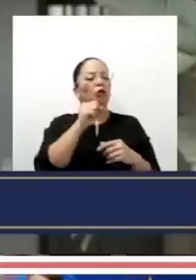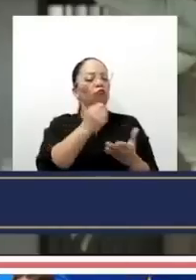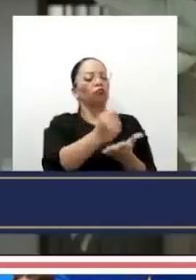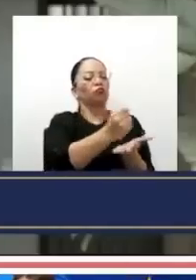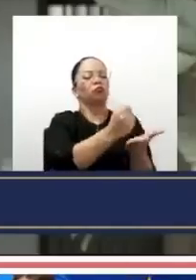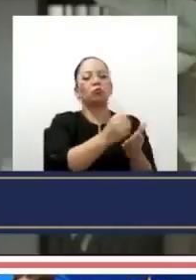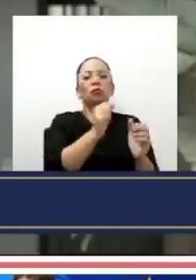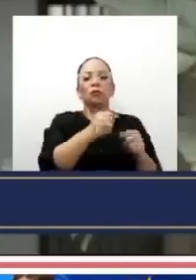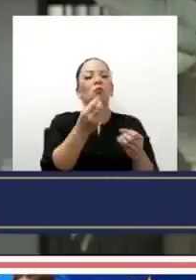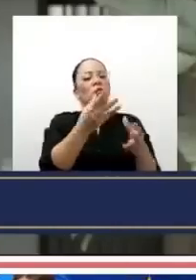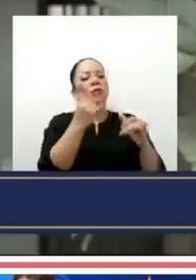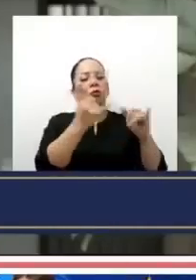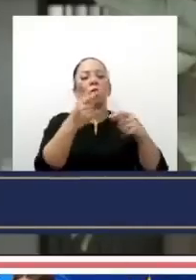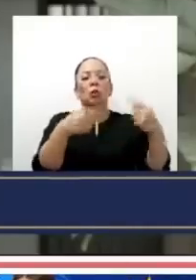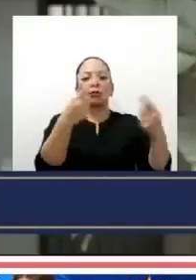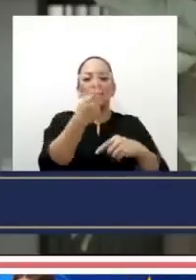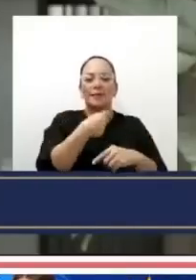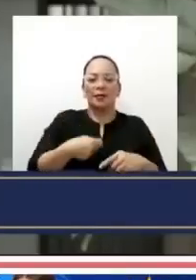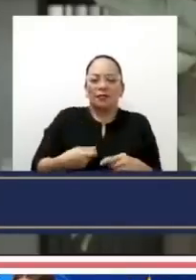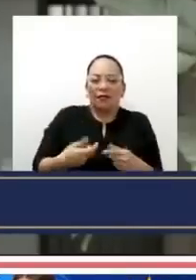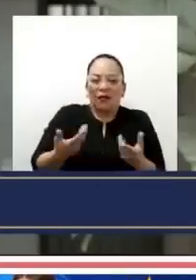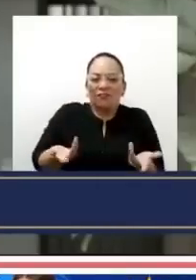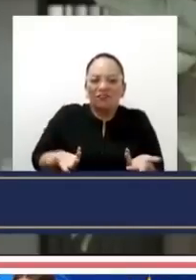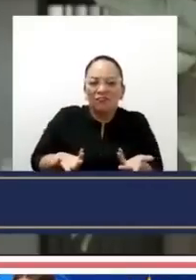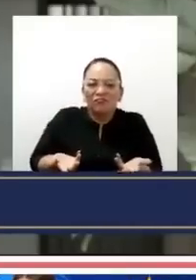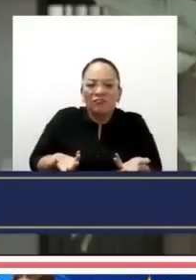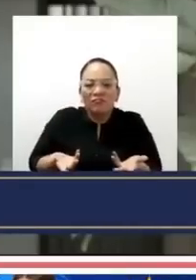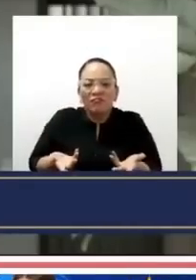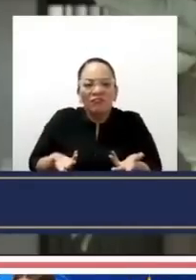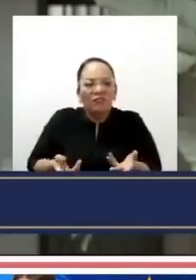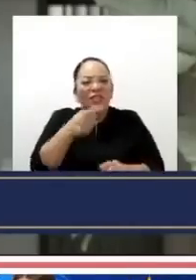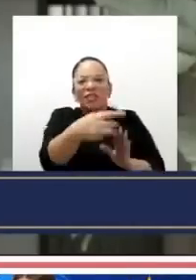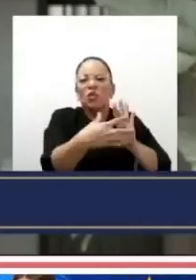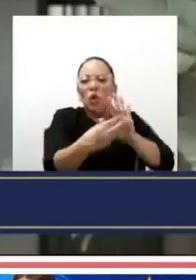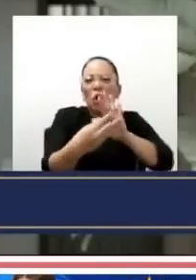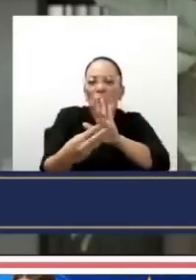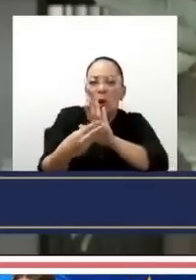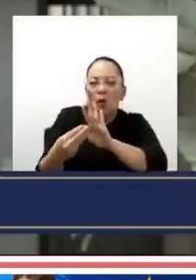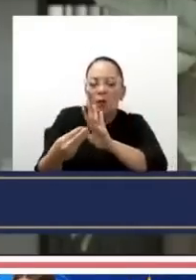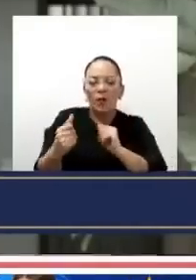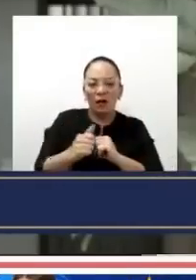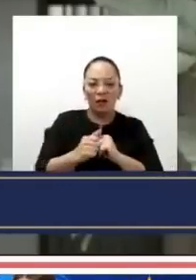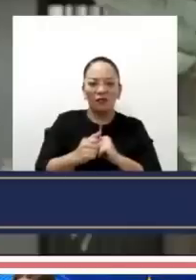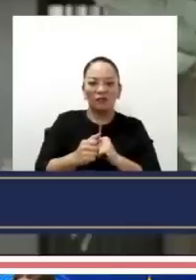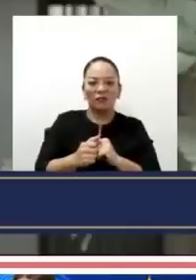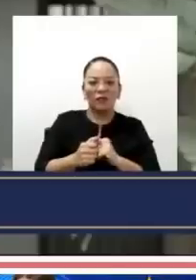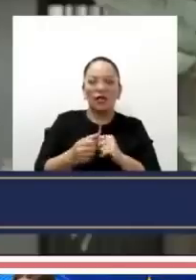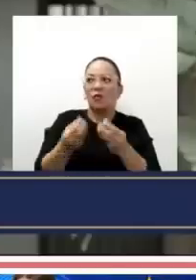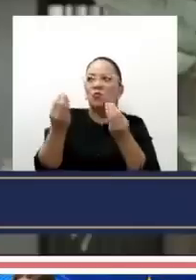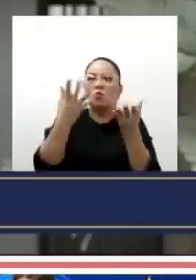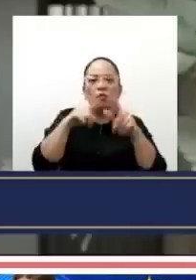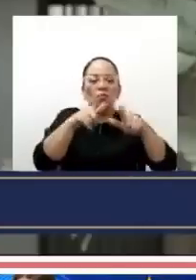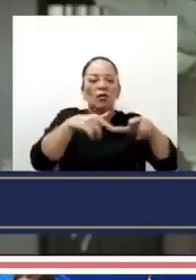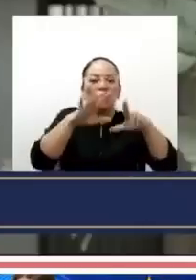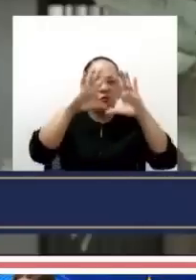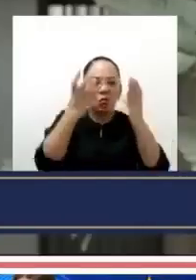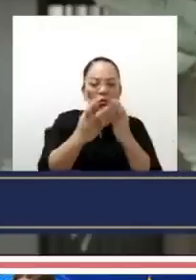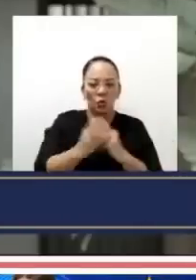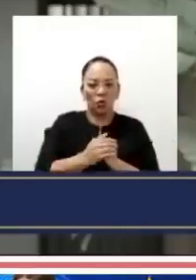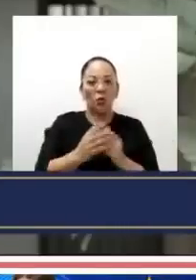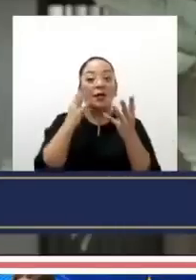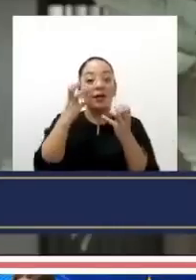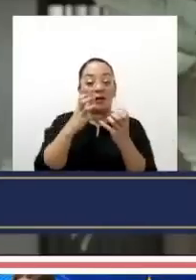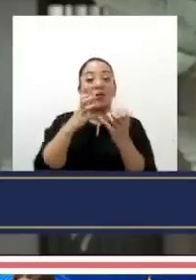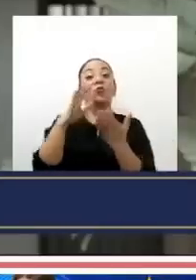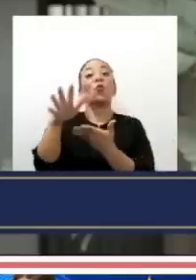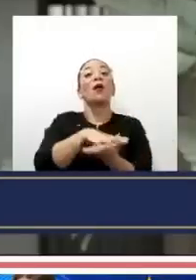denuncias contra el presidente. Y eso lo replican en todas partes del mundo, queriendo